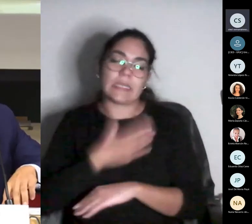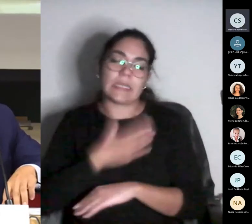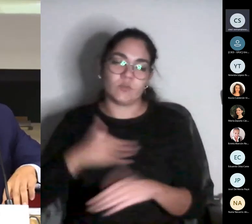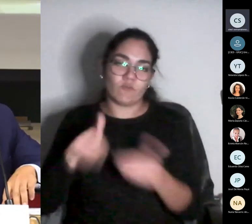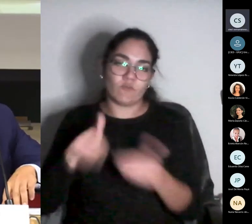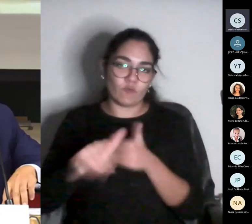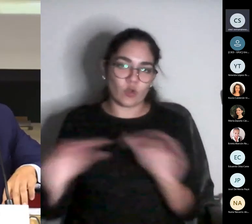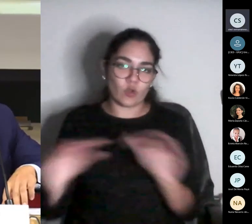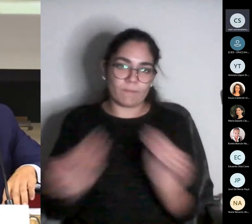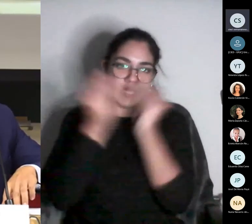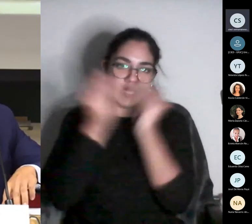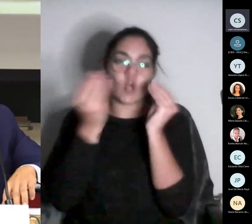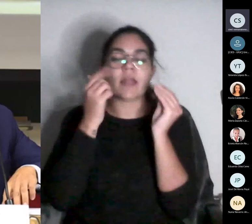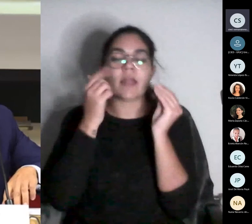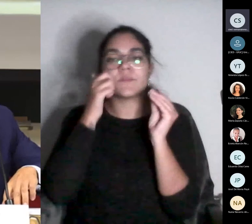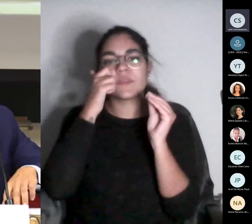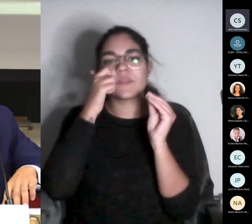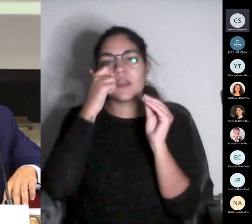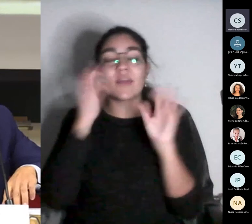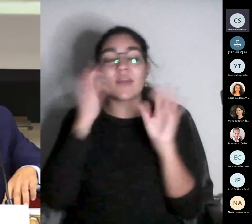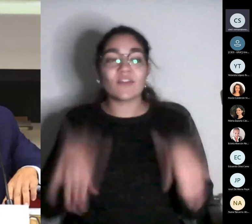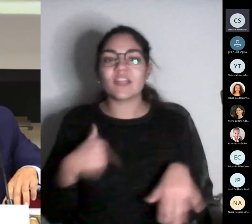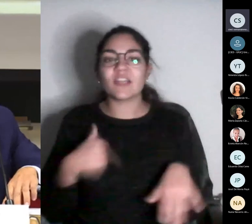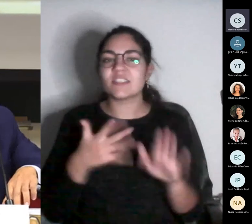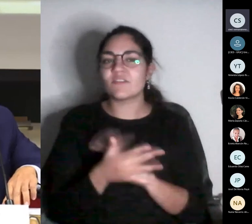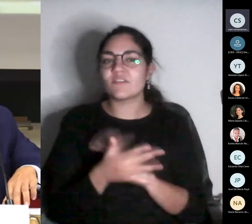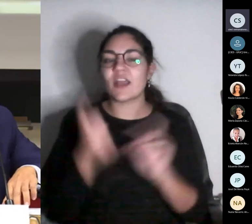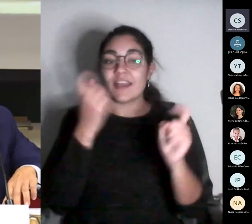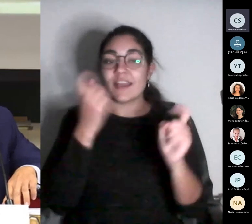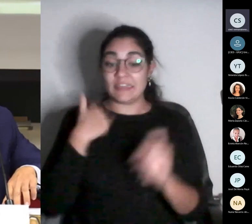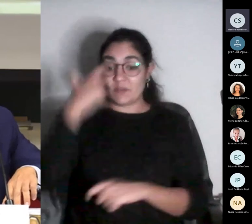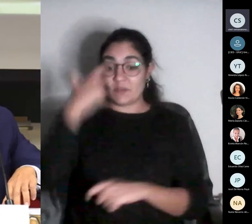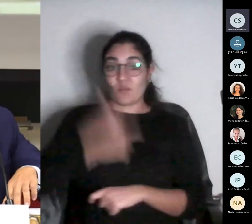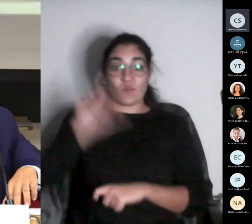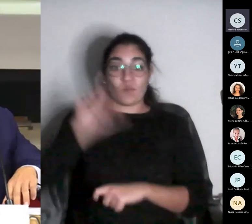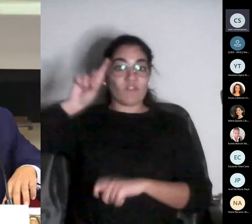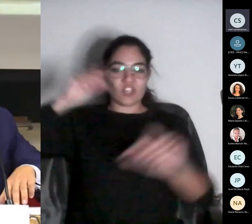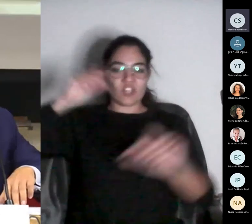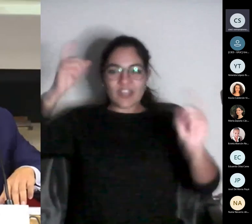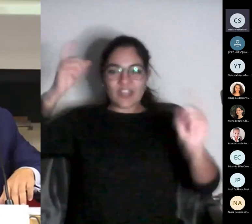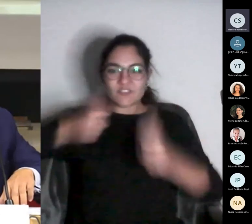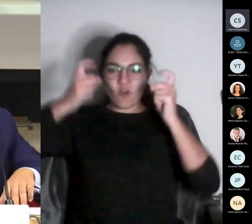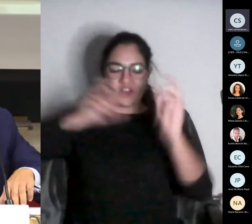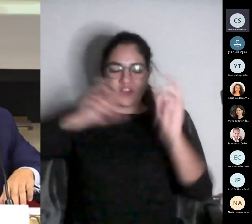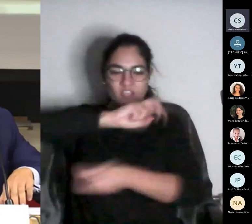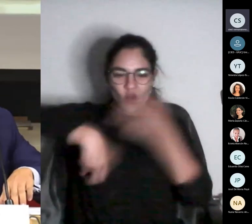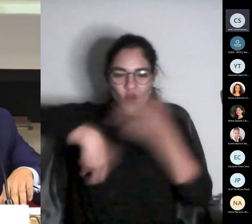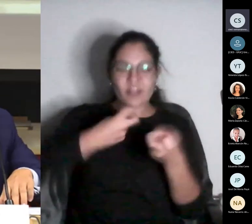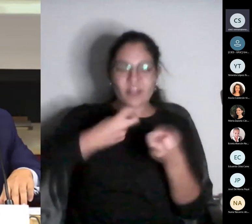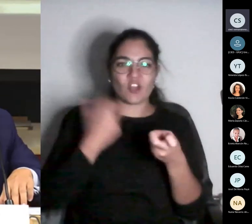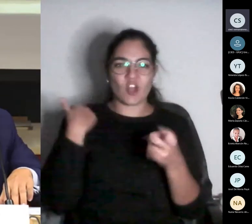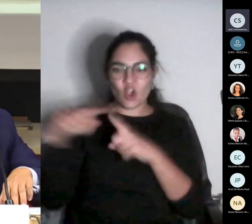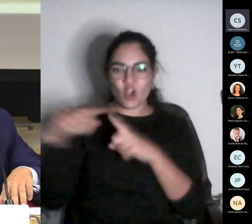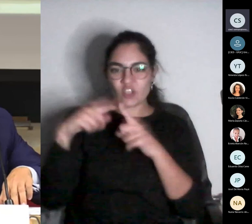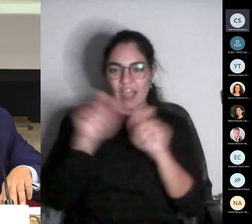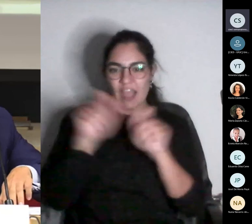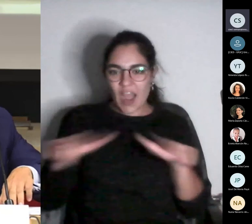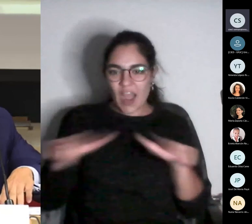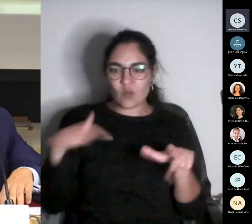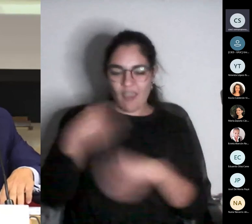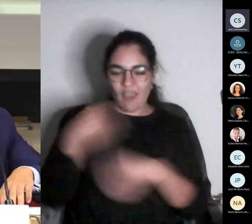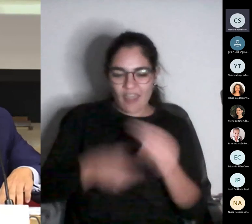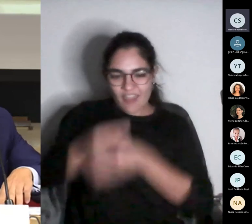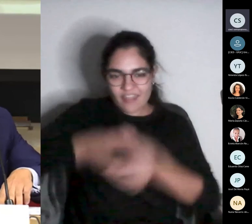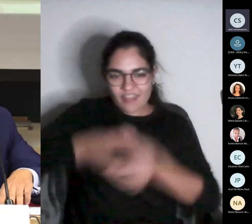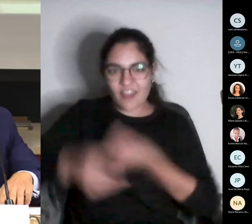Una métrica de la calidad, el esfuerzo, la innovación que hacéis en las aulas de la Universidad Rey Juan